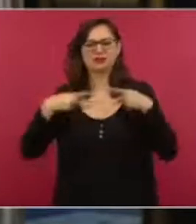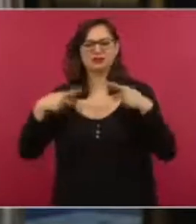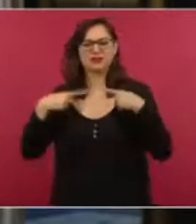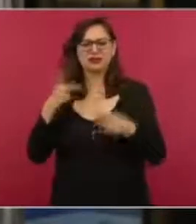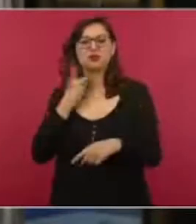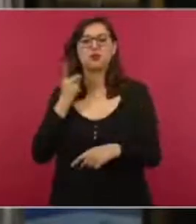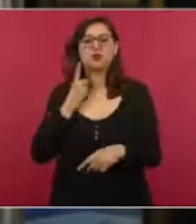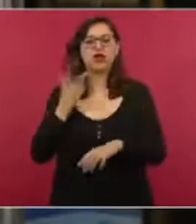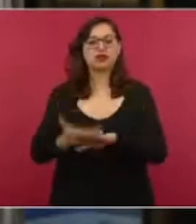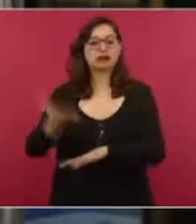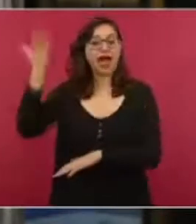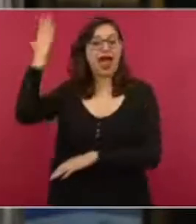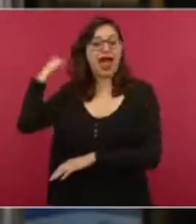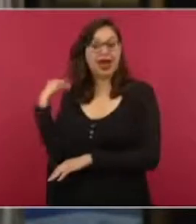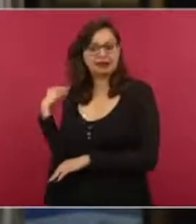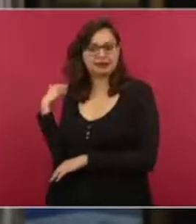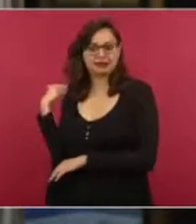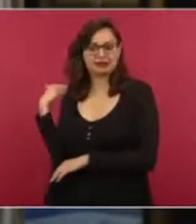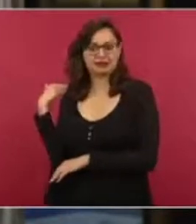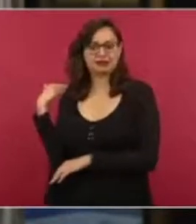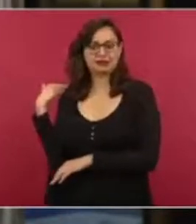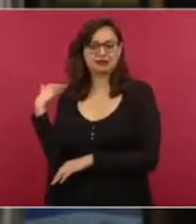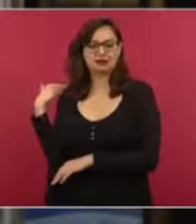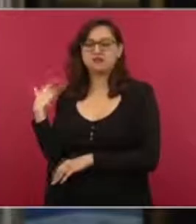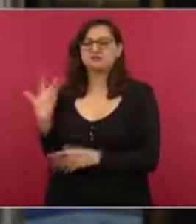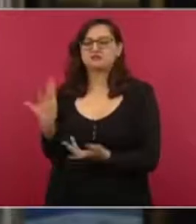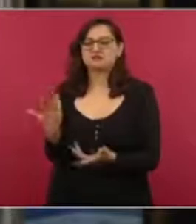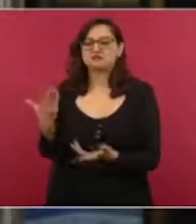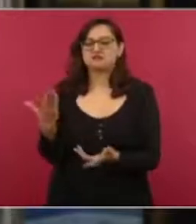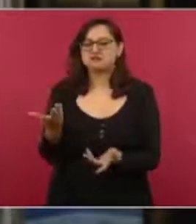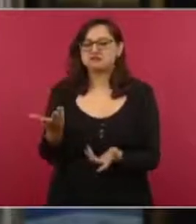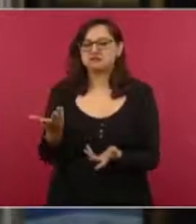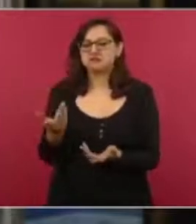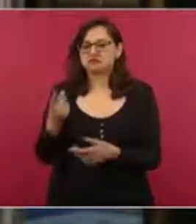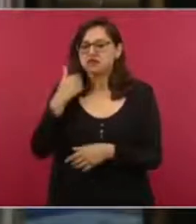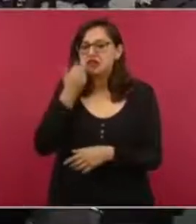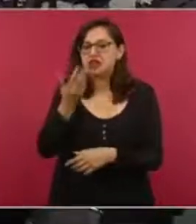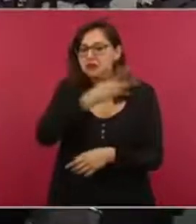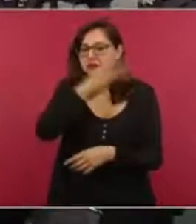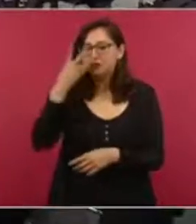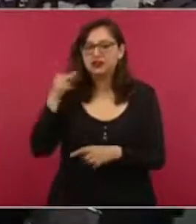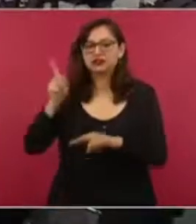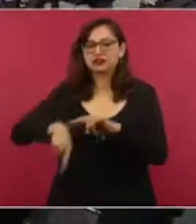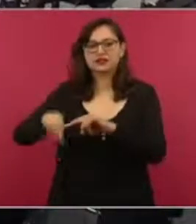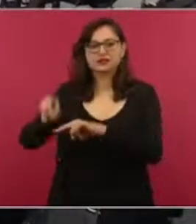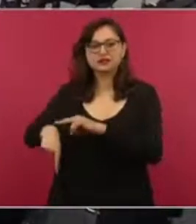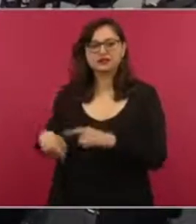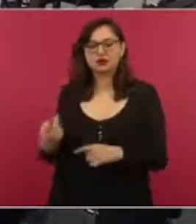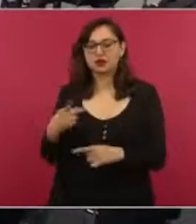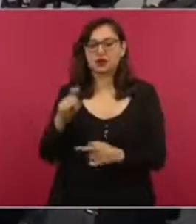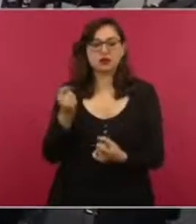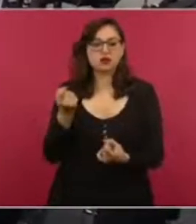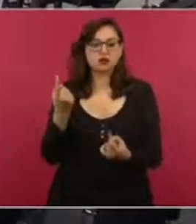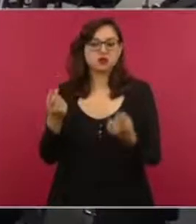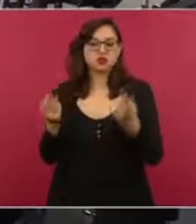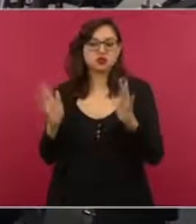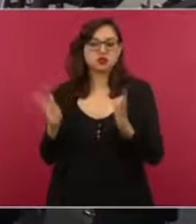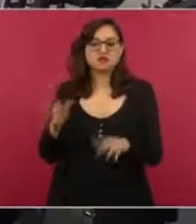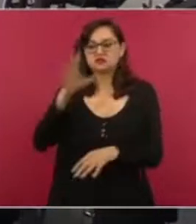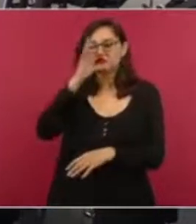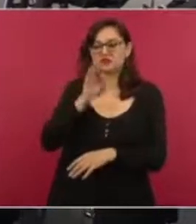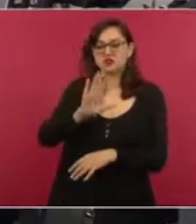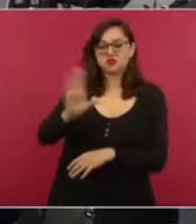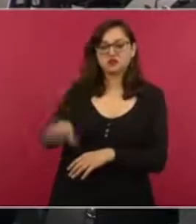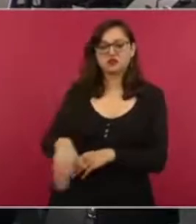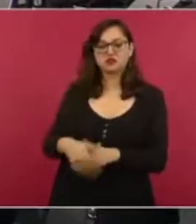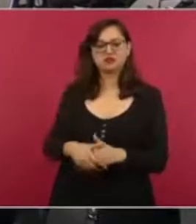pasada, o sea, son diputados que están incluidos en esta lista de suspensión de visas, pero algunos ya fallecieron. Uno de ellos ya falleció, que es